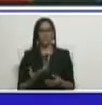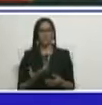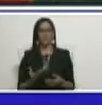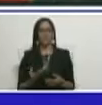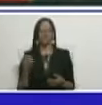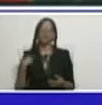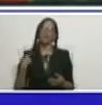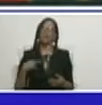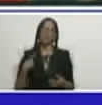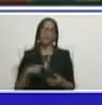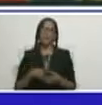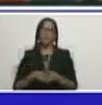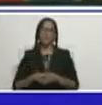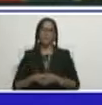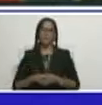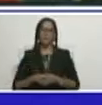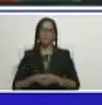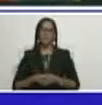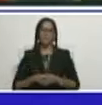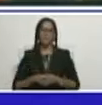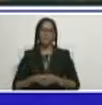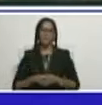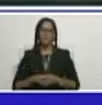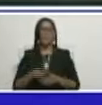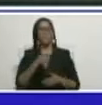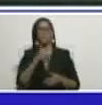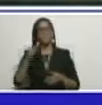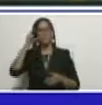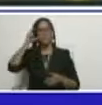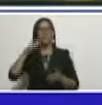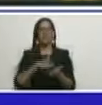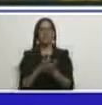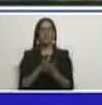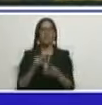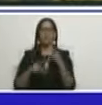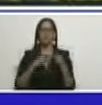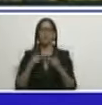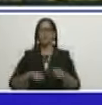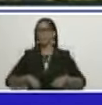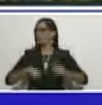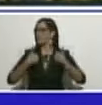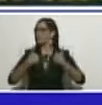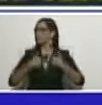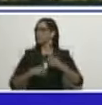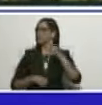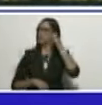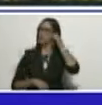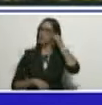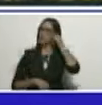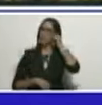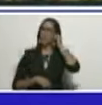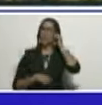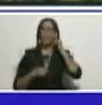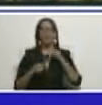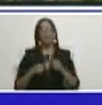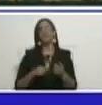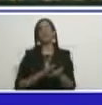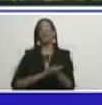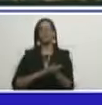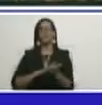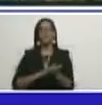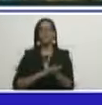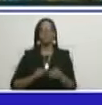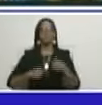con lo que tenemos. Y que cada día que pase vamos a producir más y vamos a recuperar cada vez más